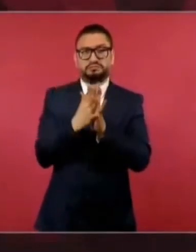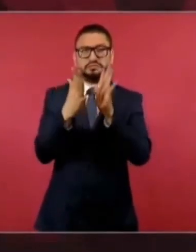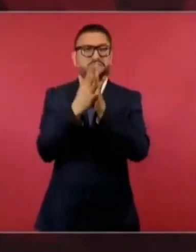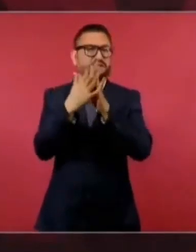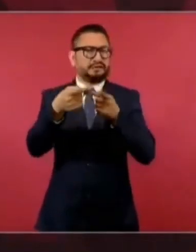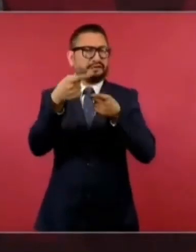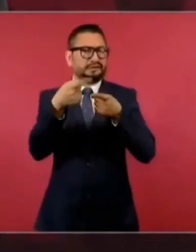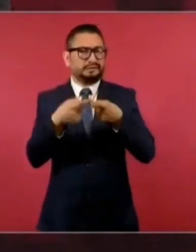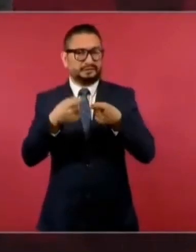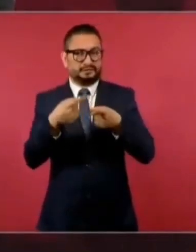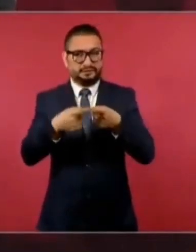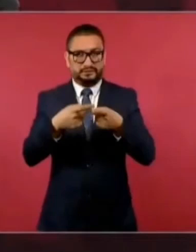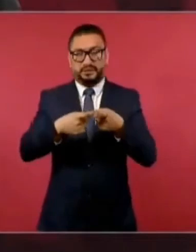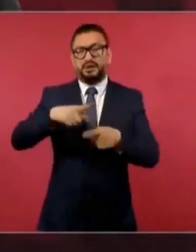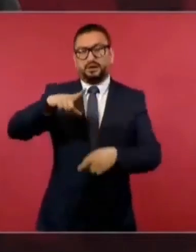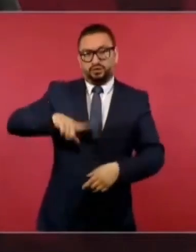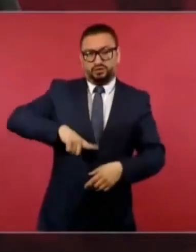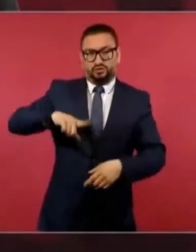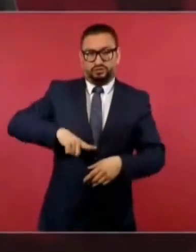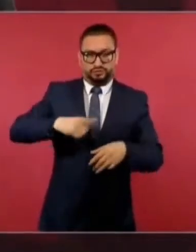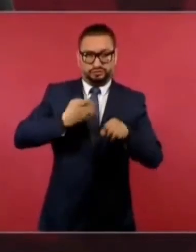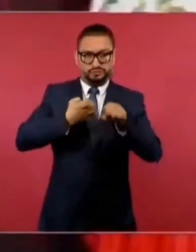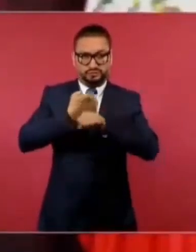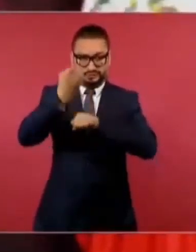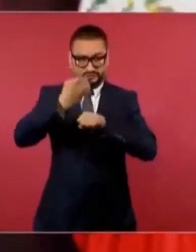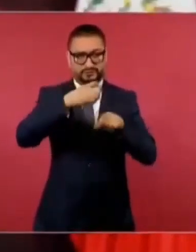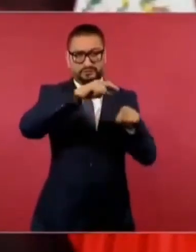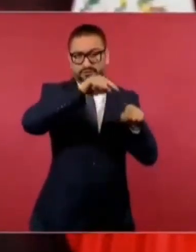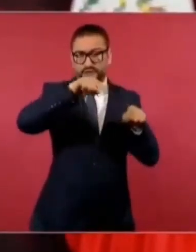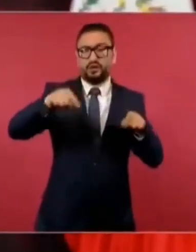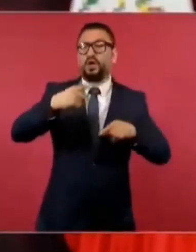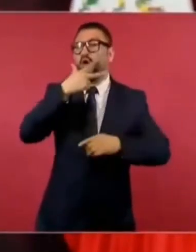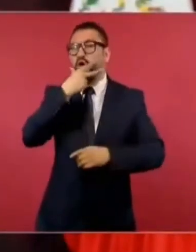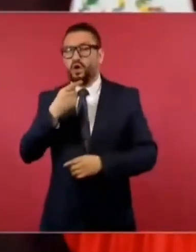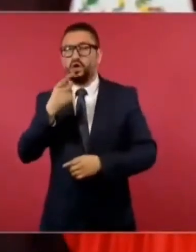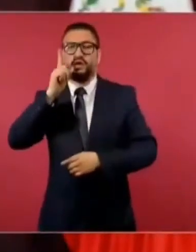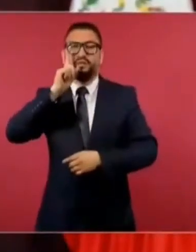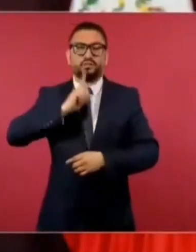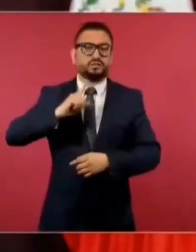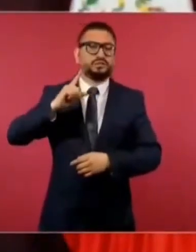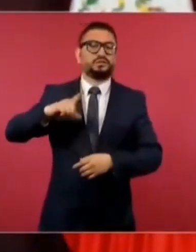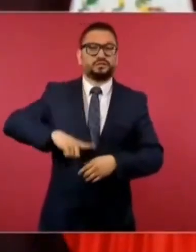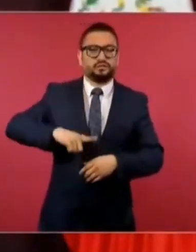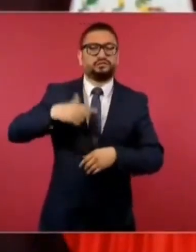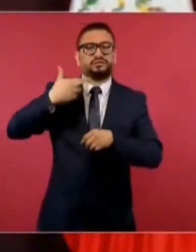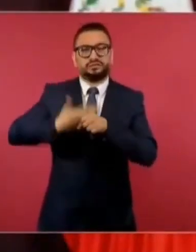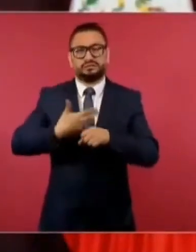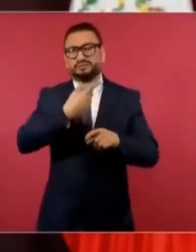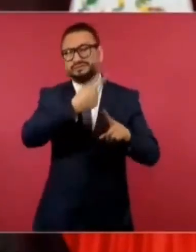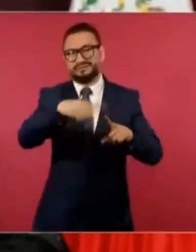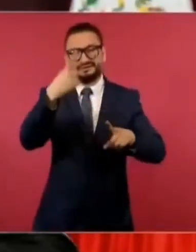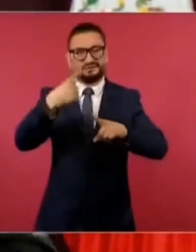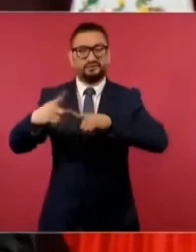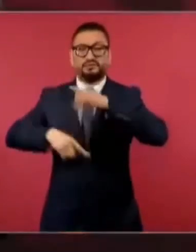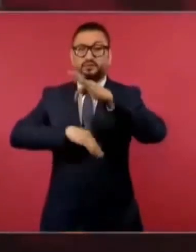los gobiernos estatales, gobernadoras, gobernadores, que